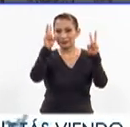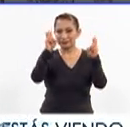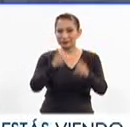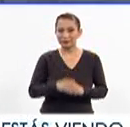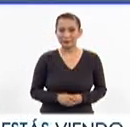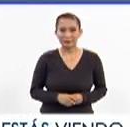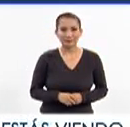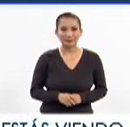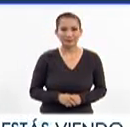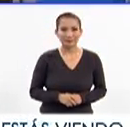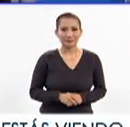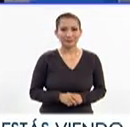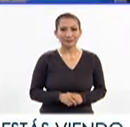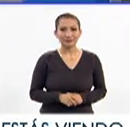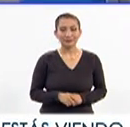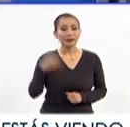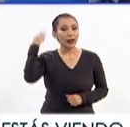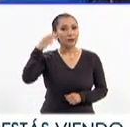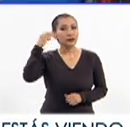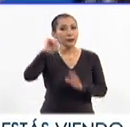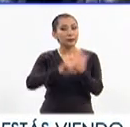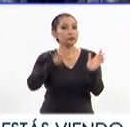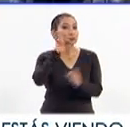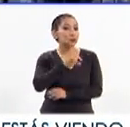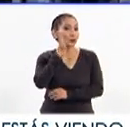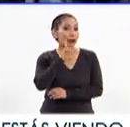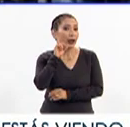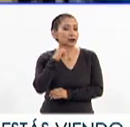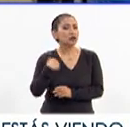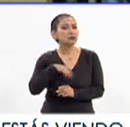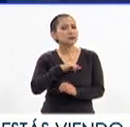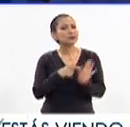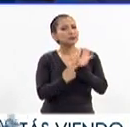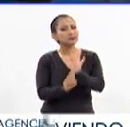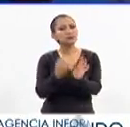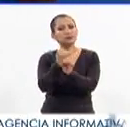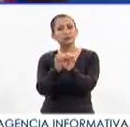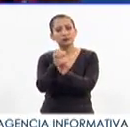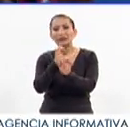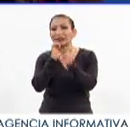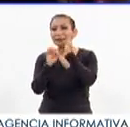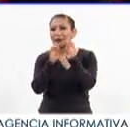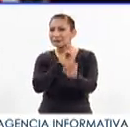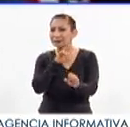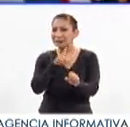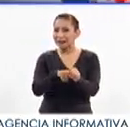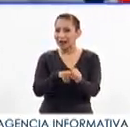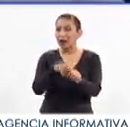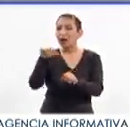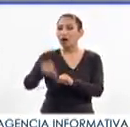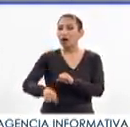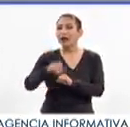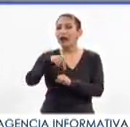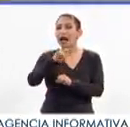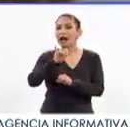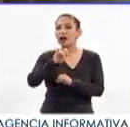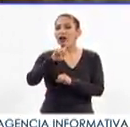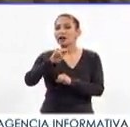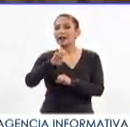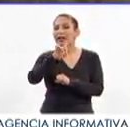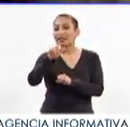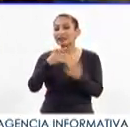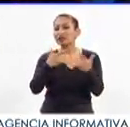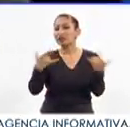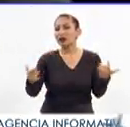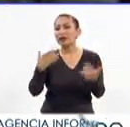tema. En marzo, mes de la mujer, te estaremos presentando reportajes y entrevistas especiales. Hoy, Carla Rodríguez nos cuenta